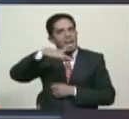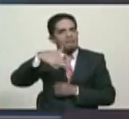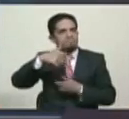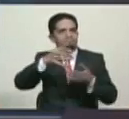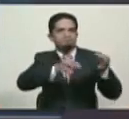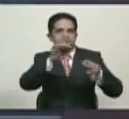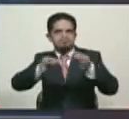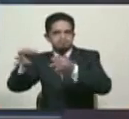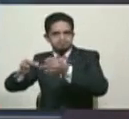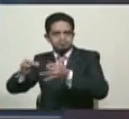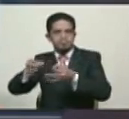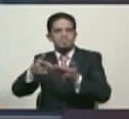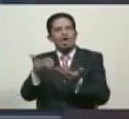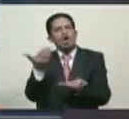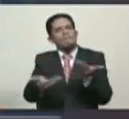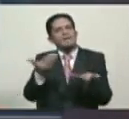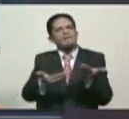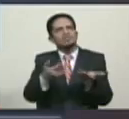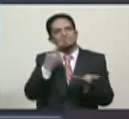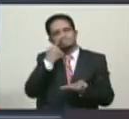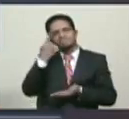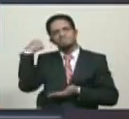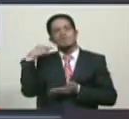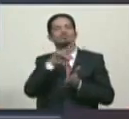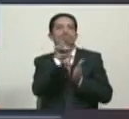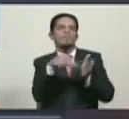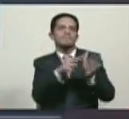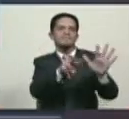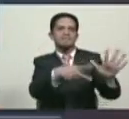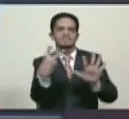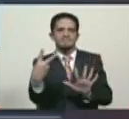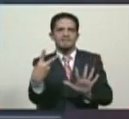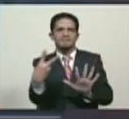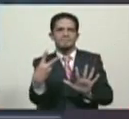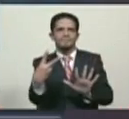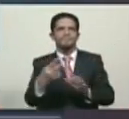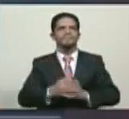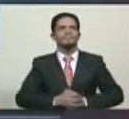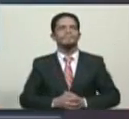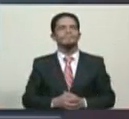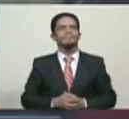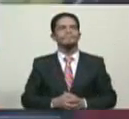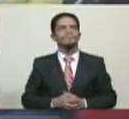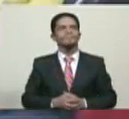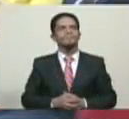en comparación con el año más reciente, que fue el año 2017.